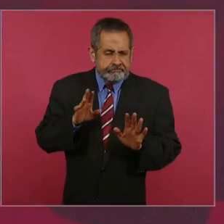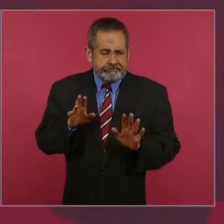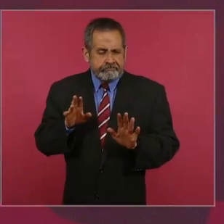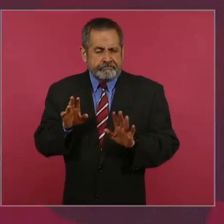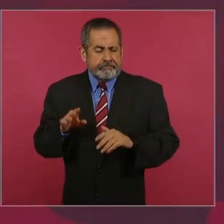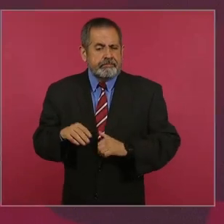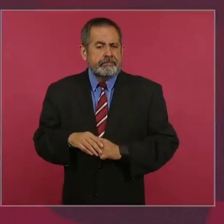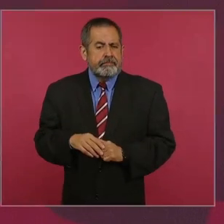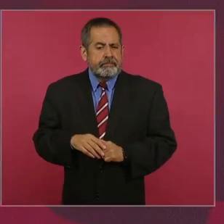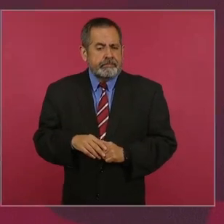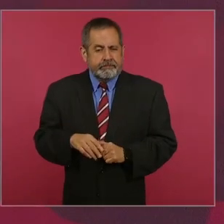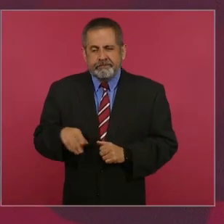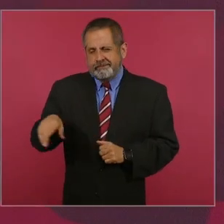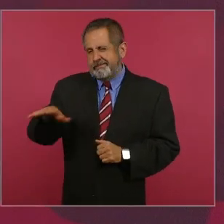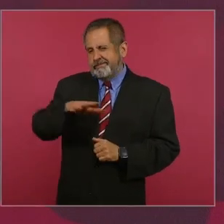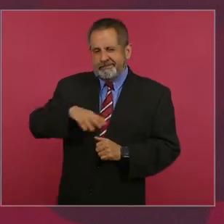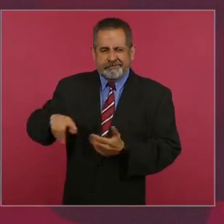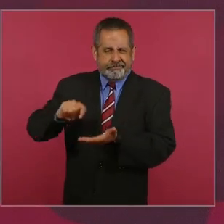de que